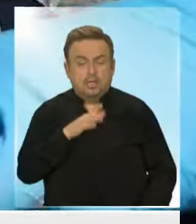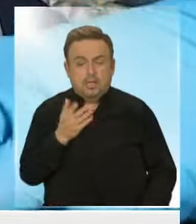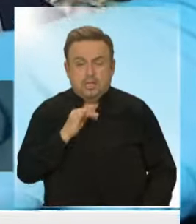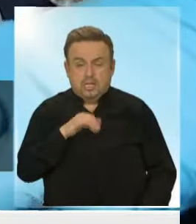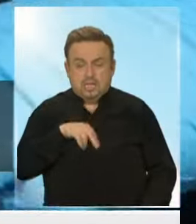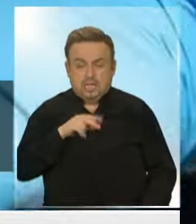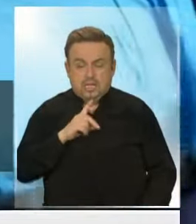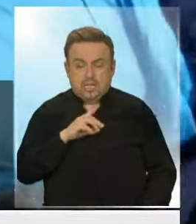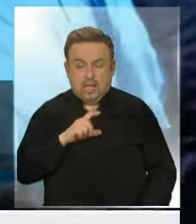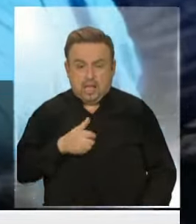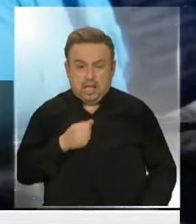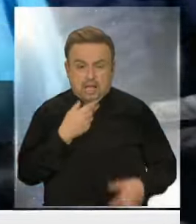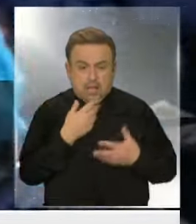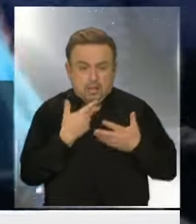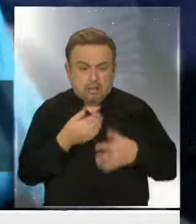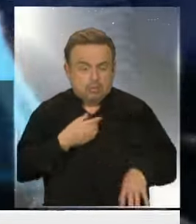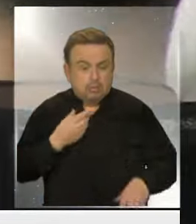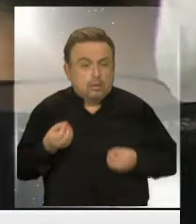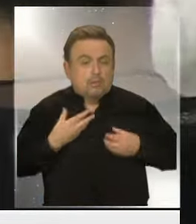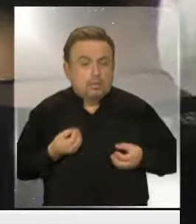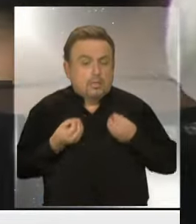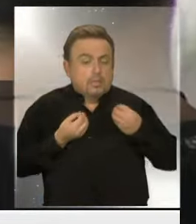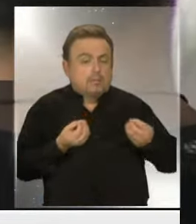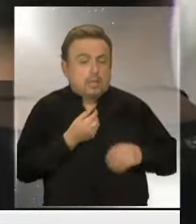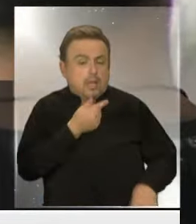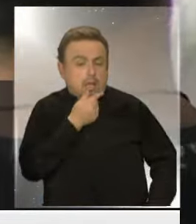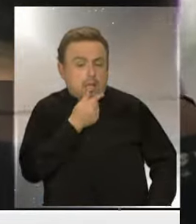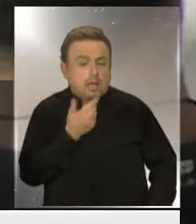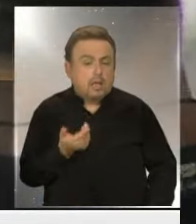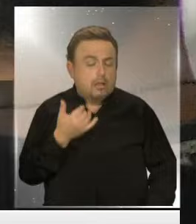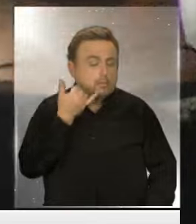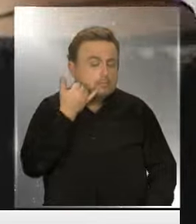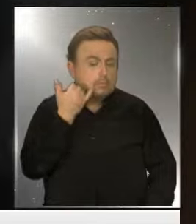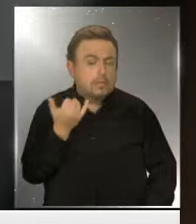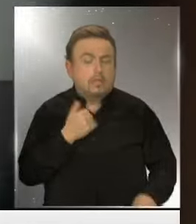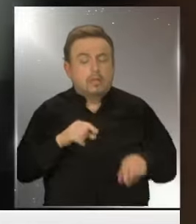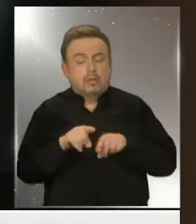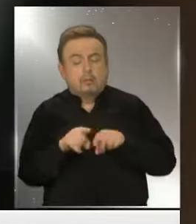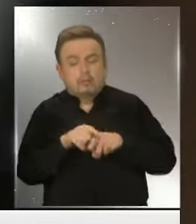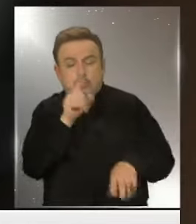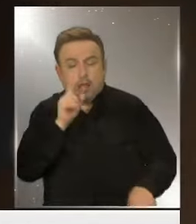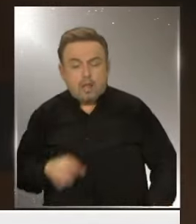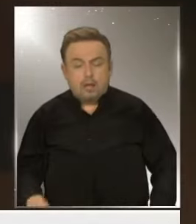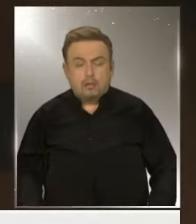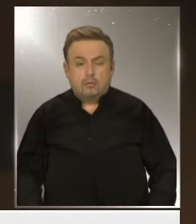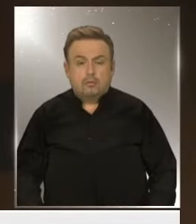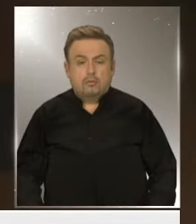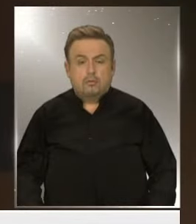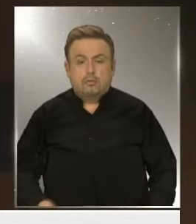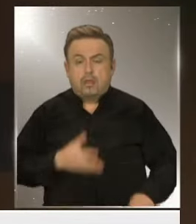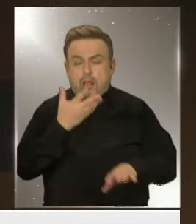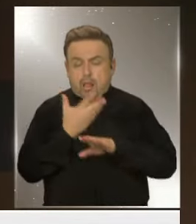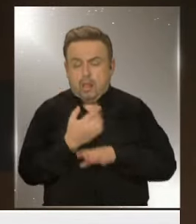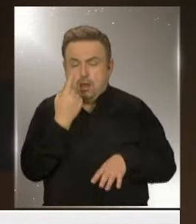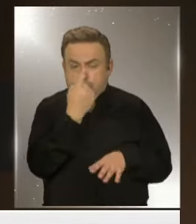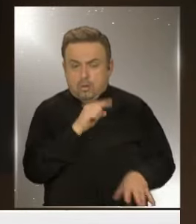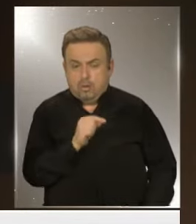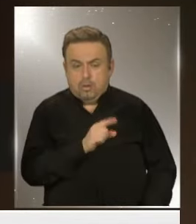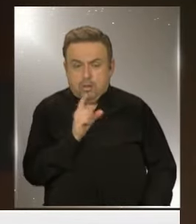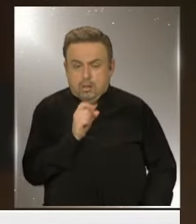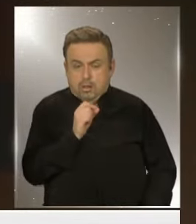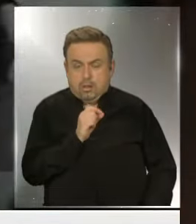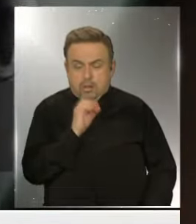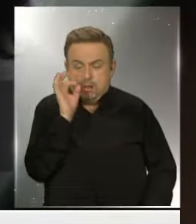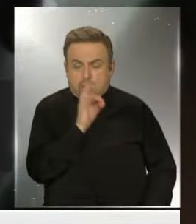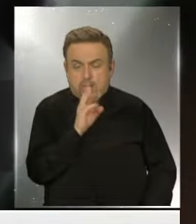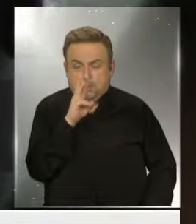droga. Hermano. ¿Qué pasa, hermano? ¿Qué pasa, compa? Hermano. ¿Qué? Hay una esta que está al